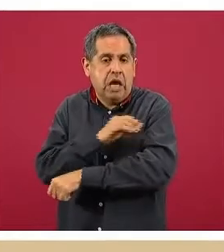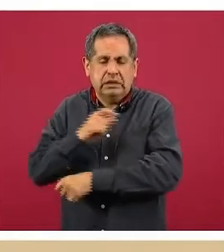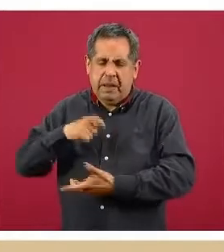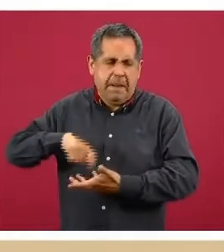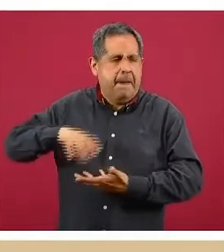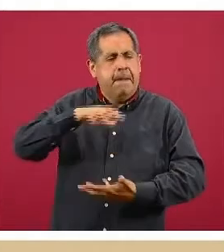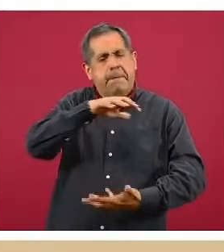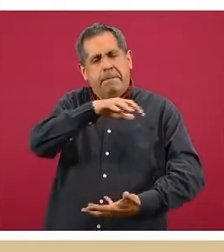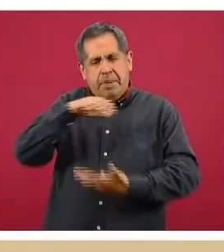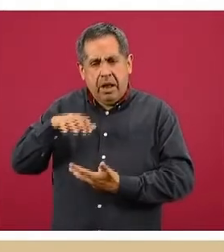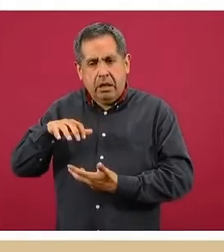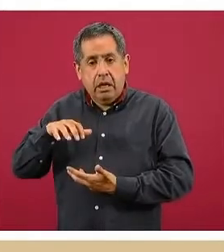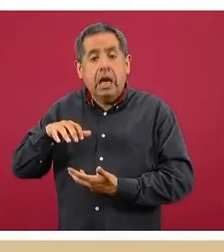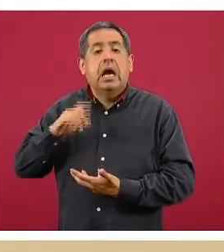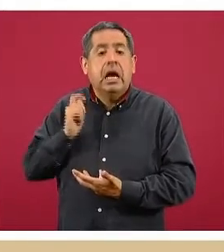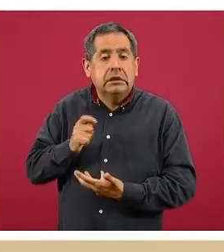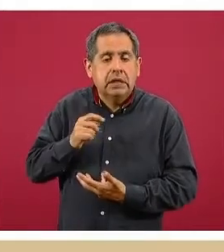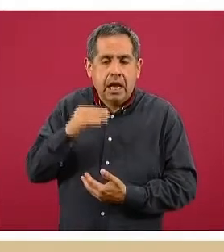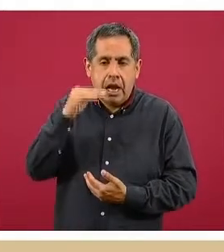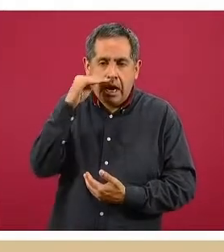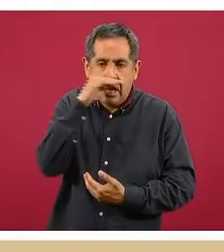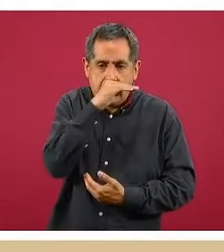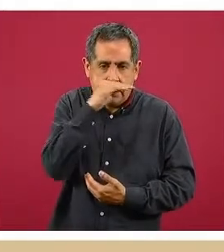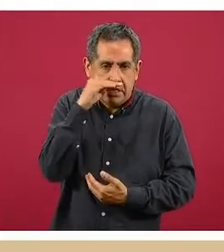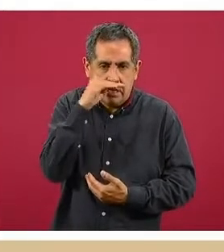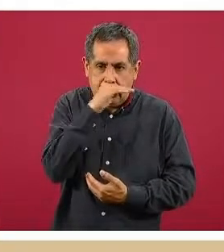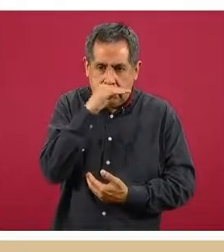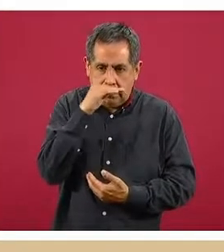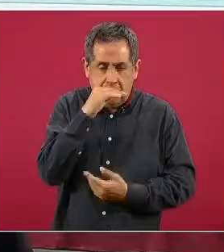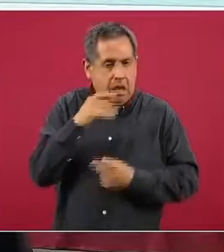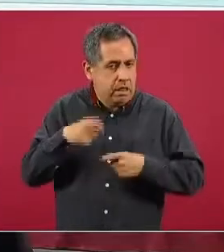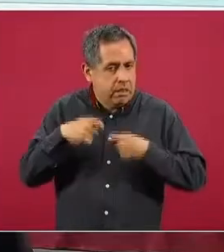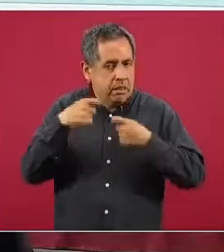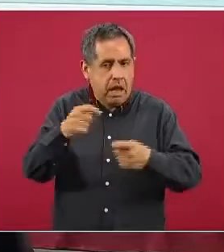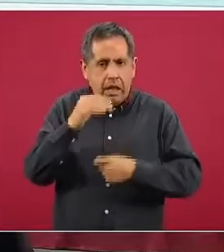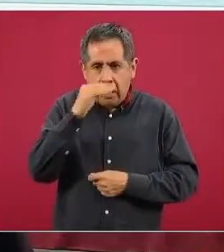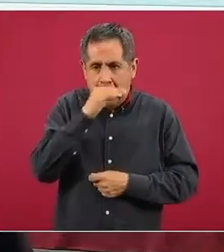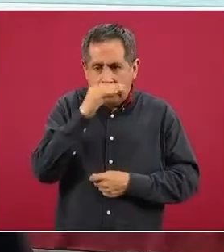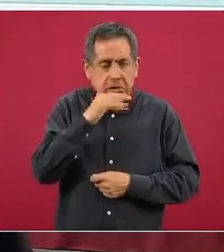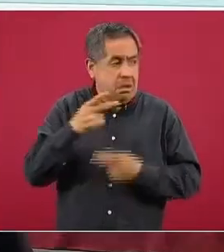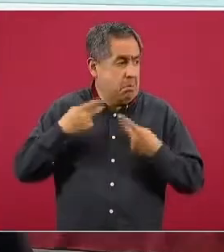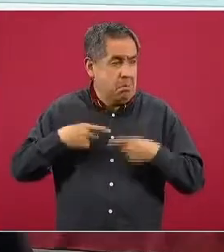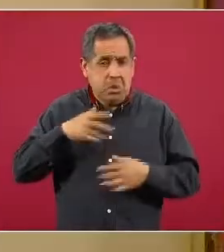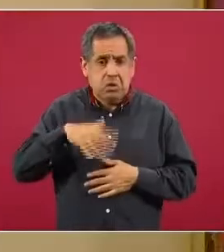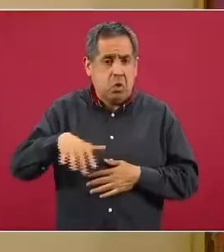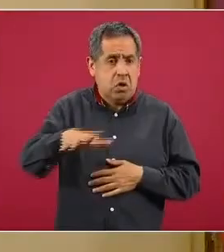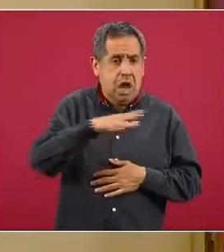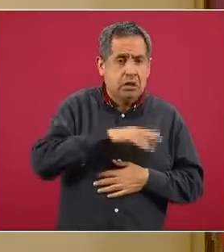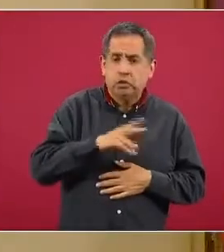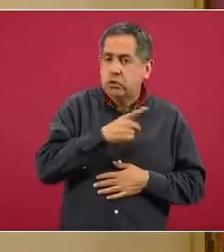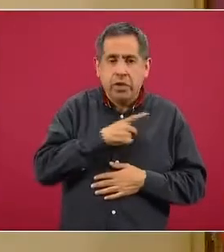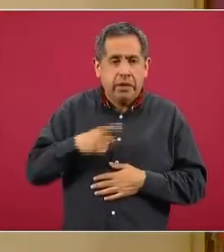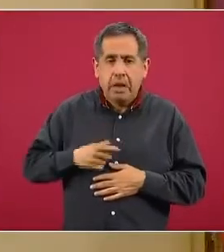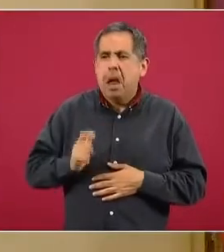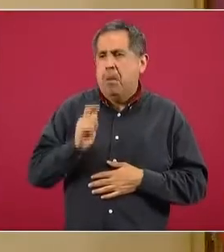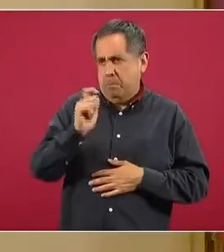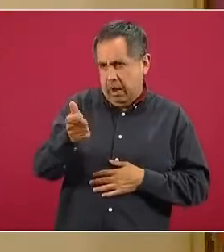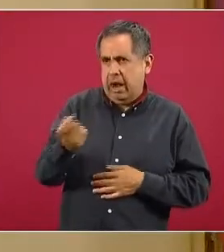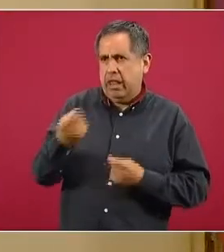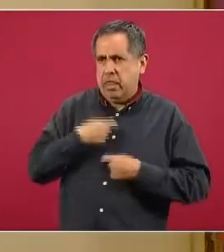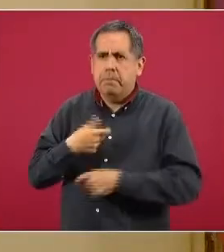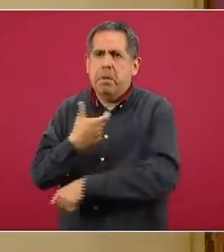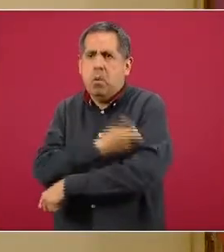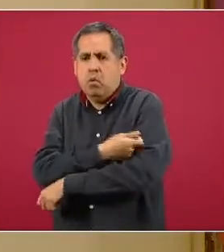Salud y que por lo tanto son gratuitas para la población. ¿Sí? El ciudadano, la población, no debe de pagar por la